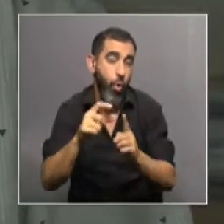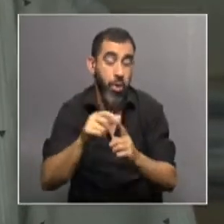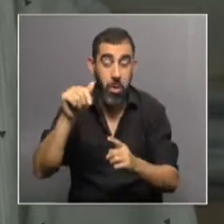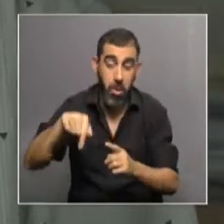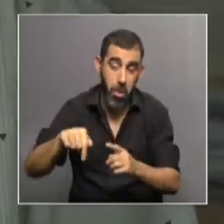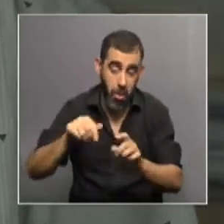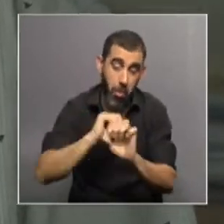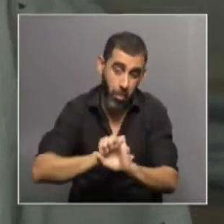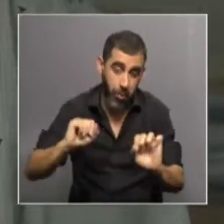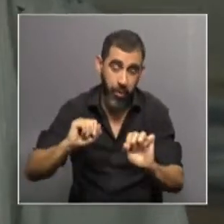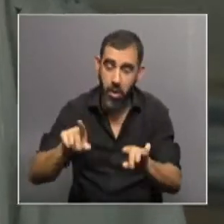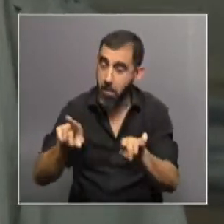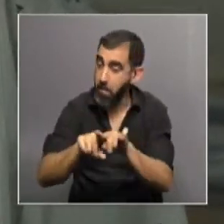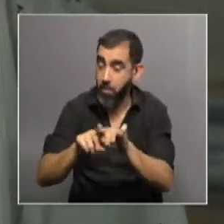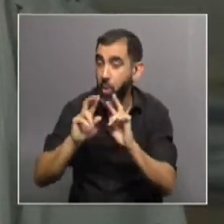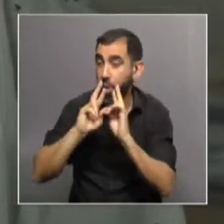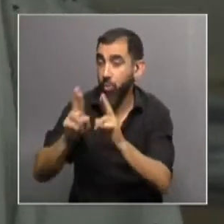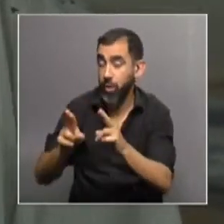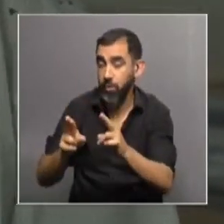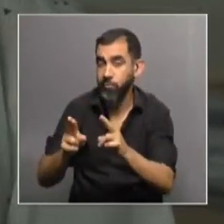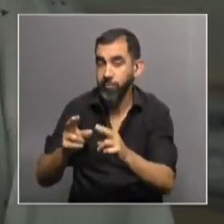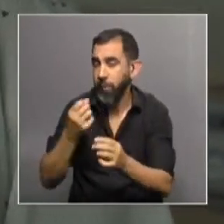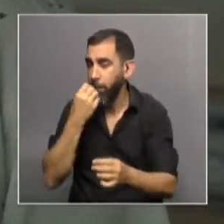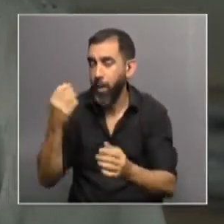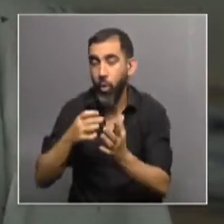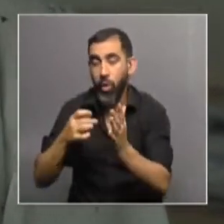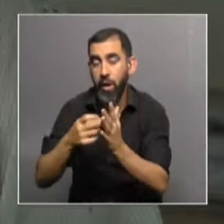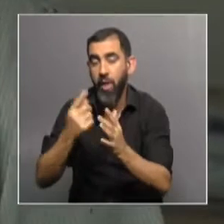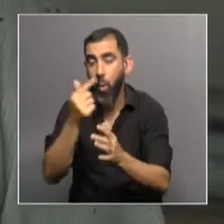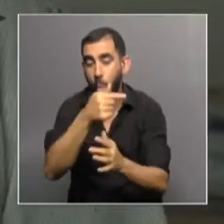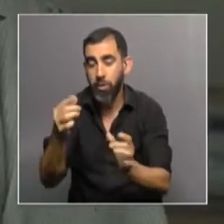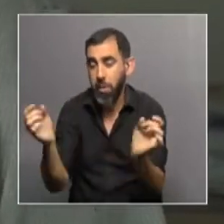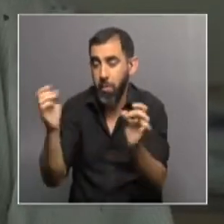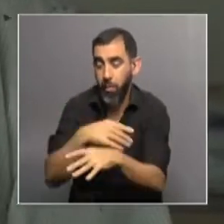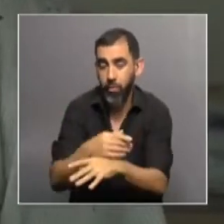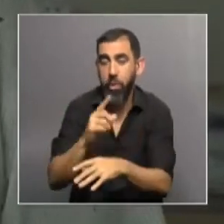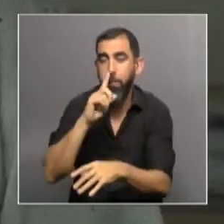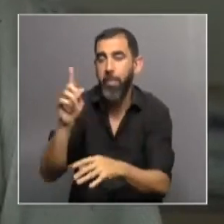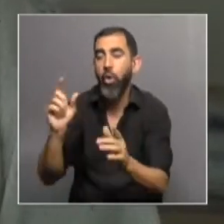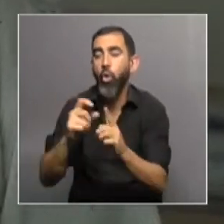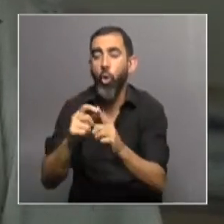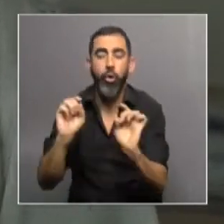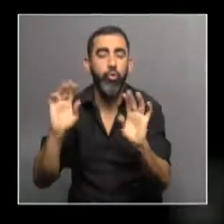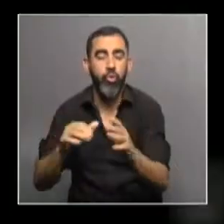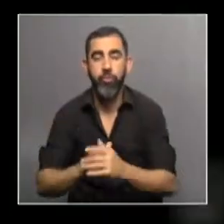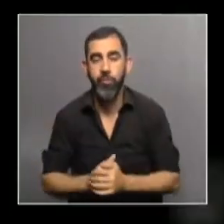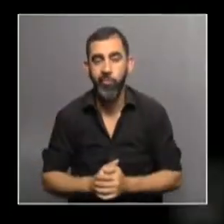hoy podemos conseguir lo mismo y con más calidad en una semana y por mil dólares aproximadamente.